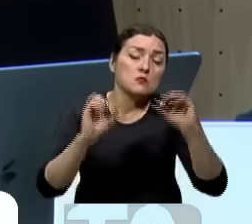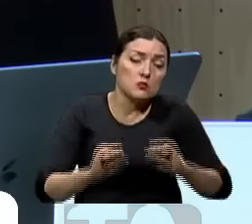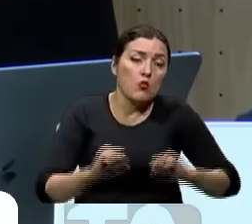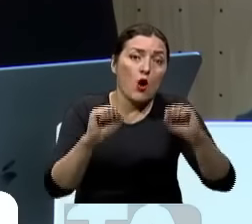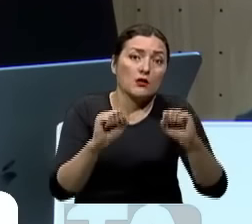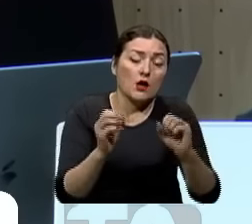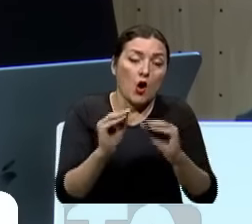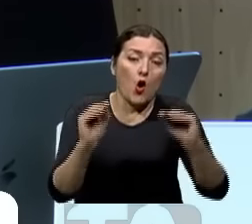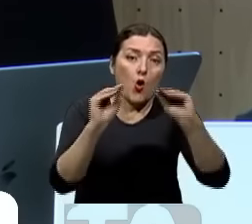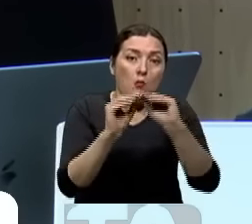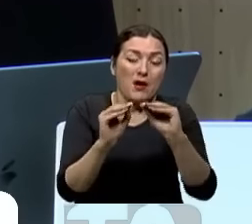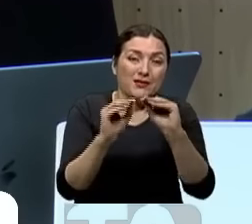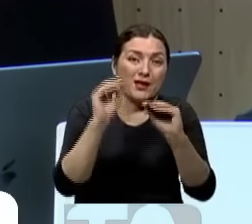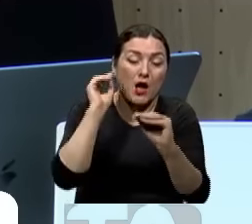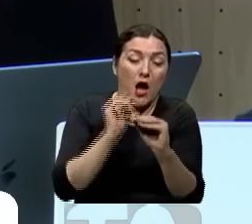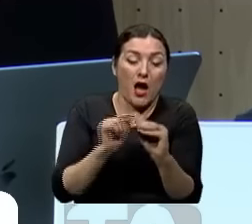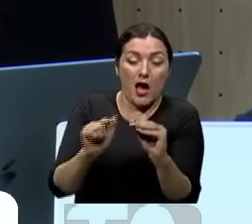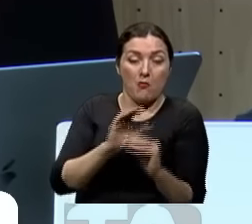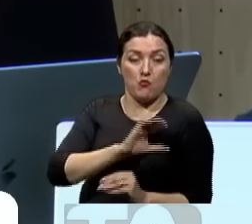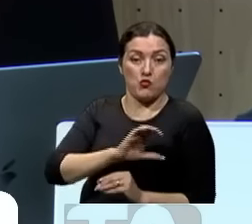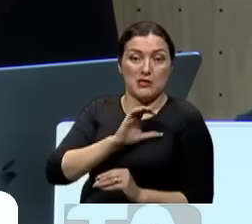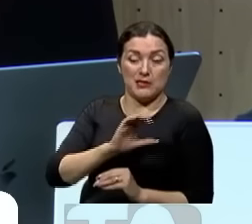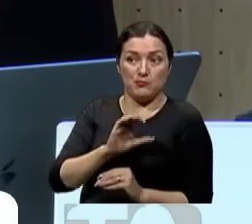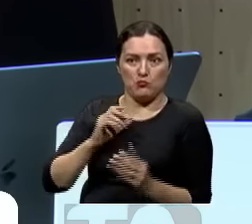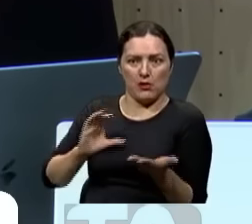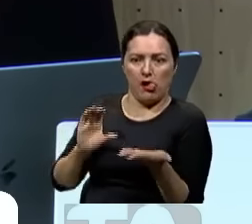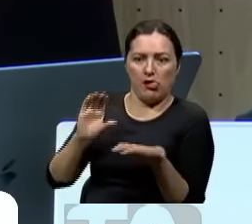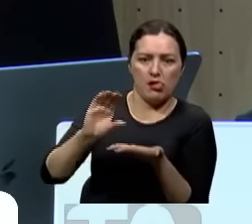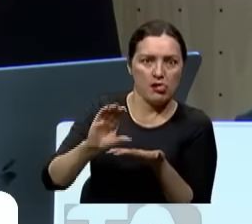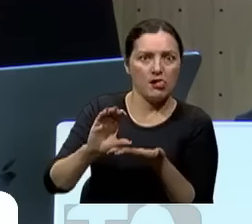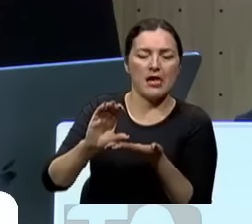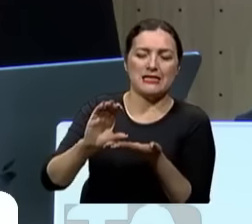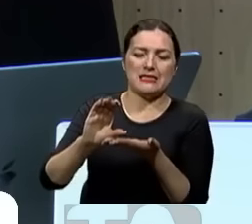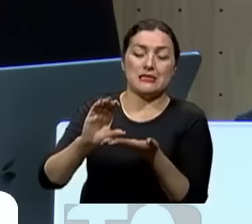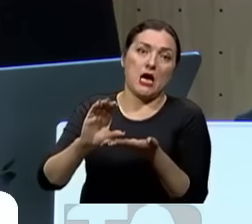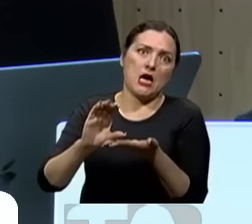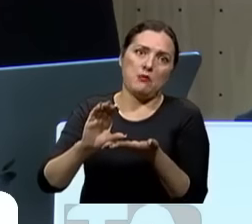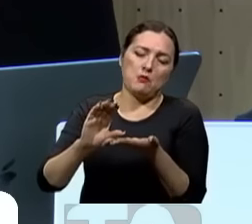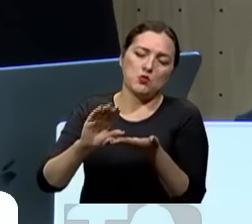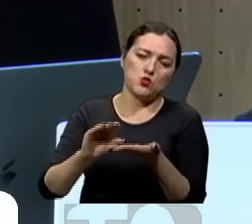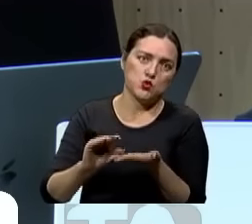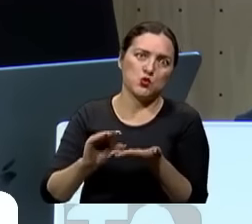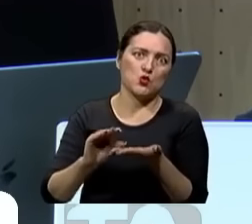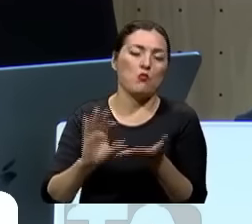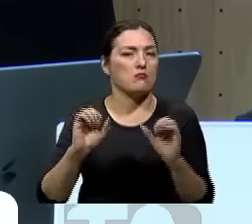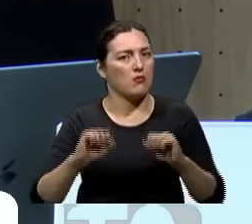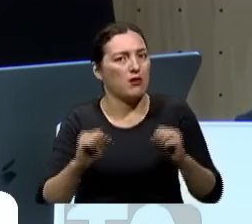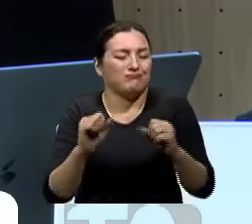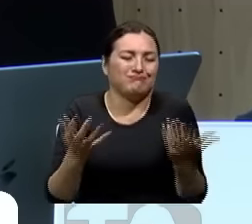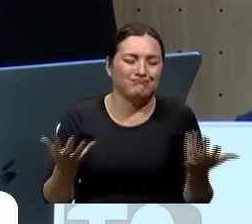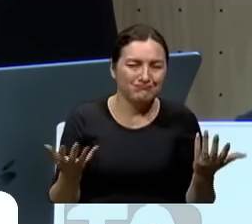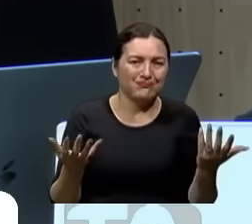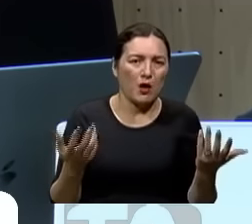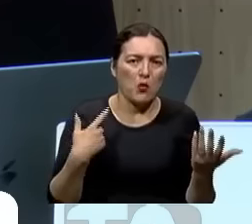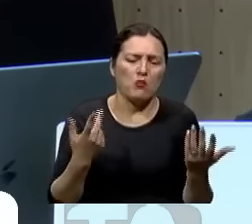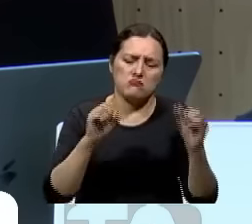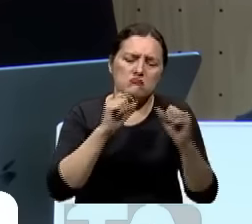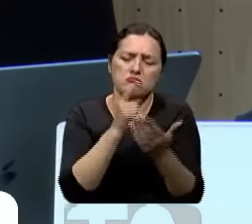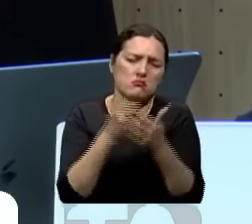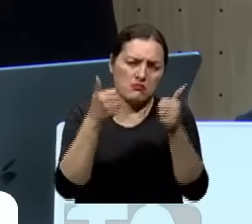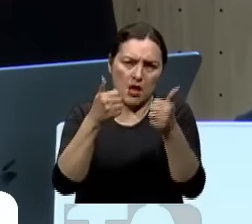de subsidio y de subvención sobre el transporte público. Yo no tengo ningún recelo en que la política de movilidad tenga niveles de subsidio, pero